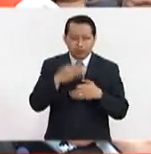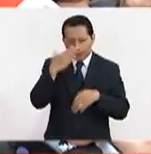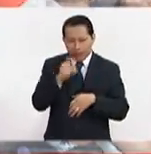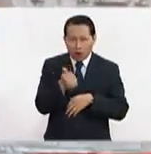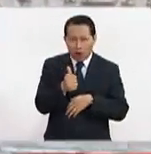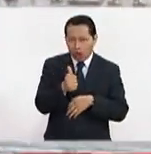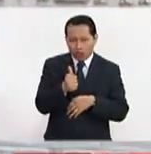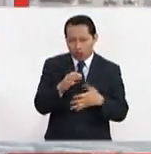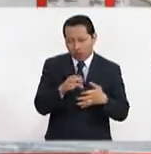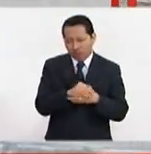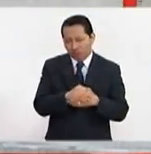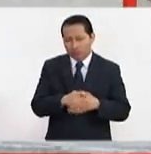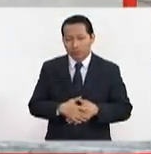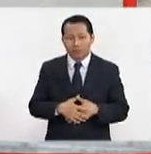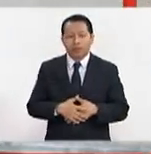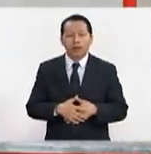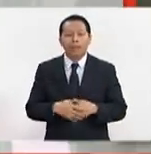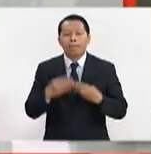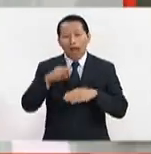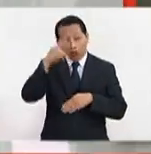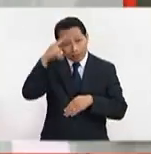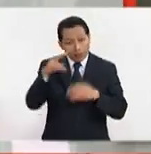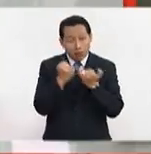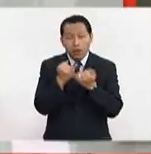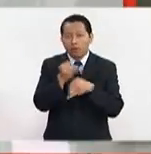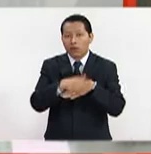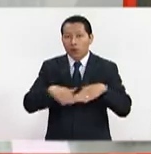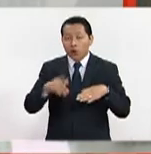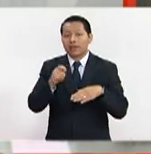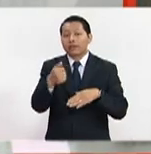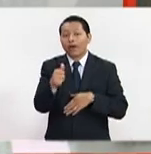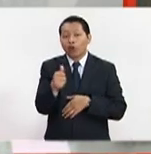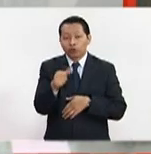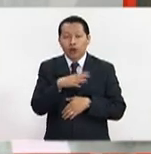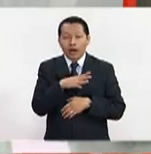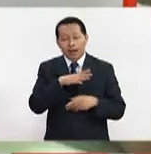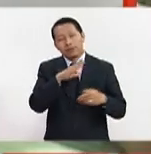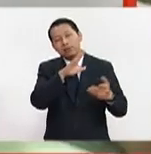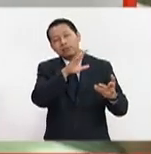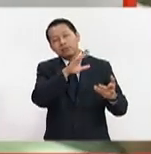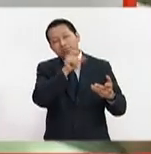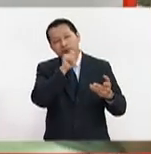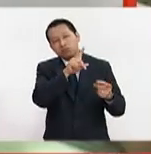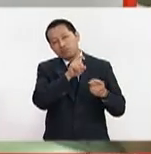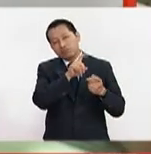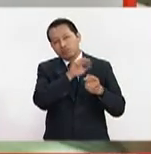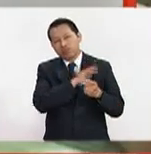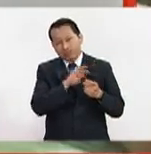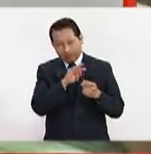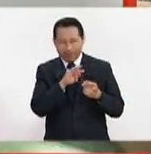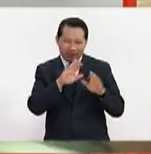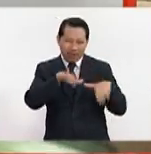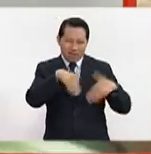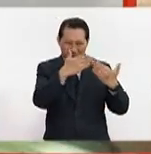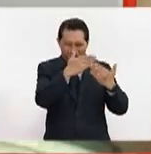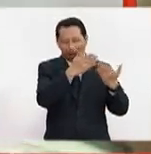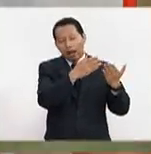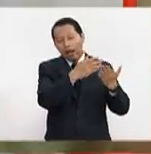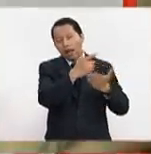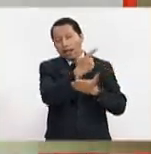agosto. El Banco de México también informó que en agosto las remesas que enviaron nuestros connacionales desde el exterior